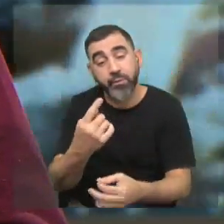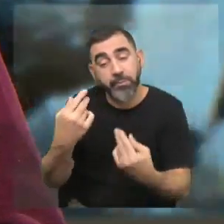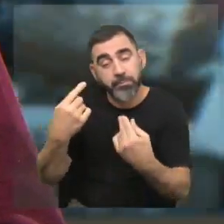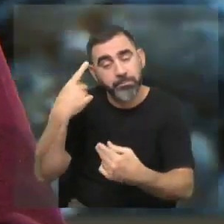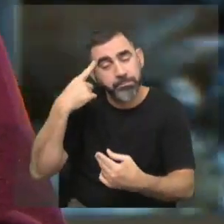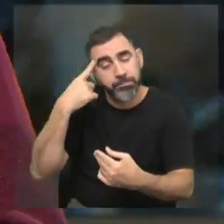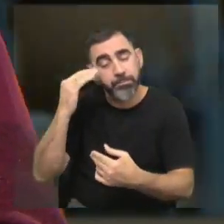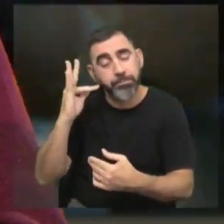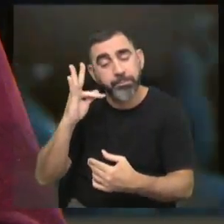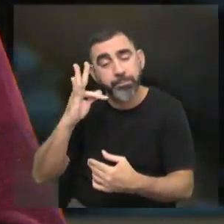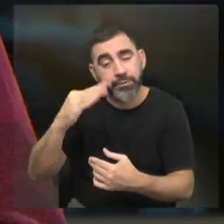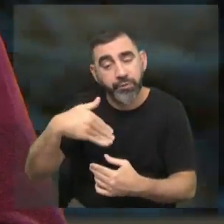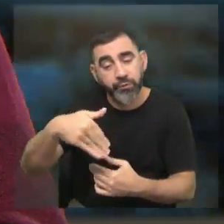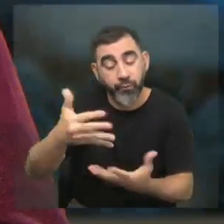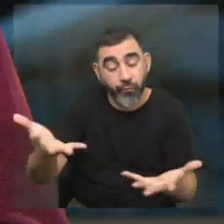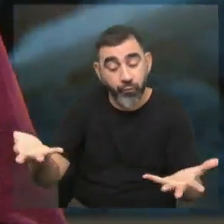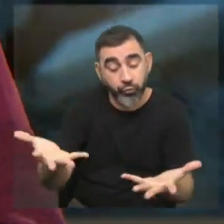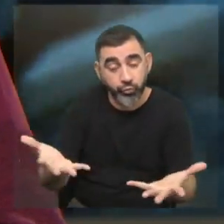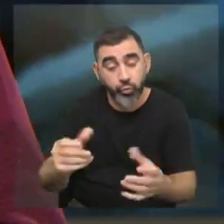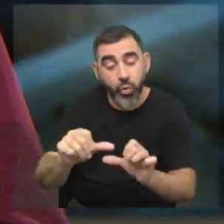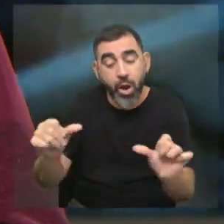el deporte.